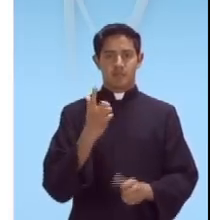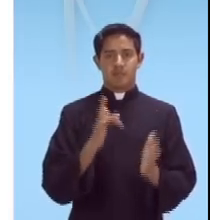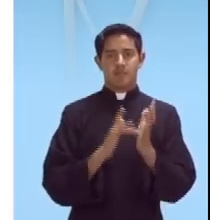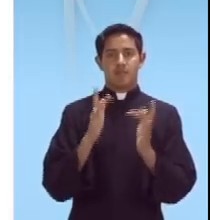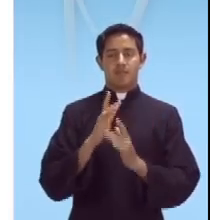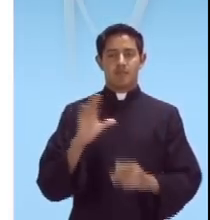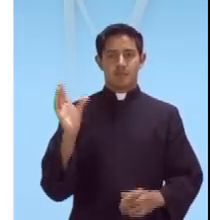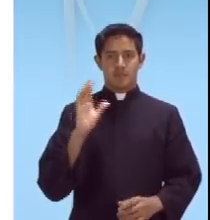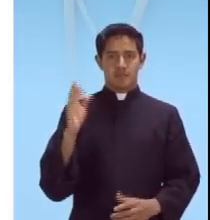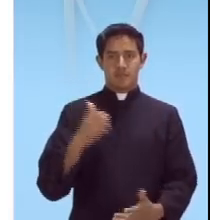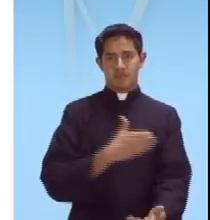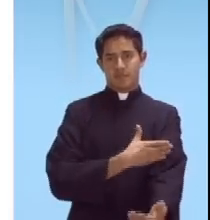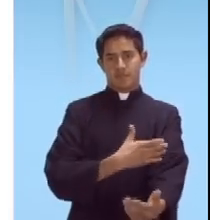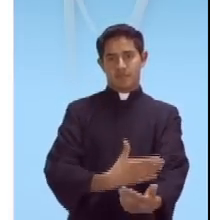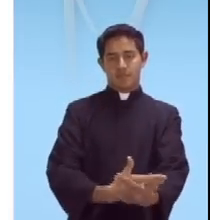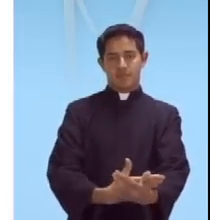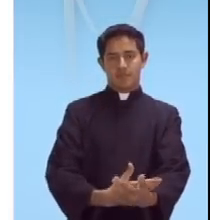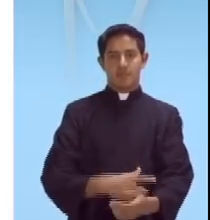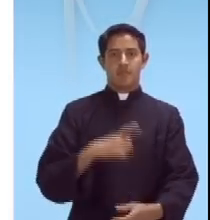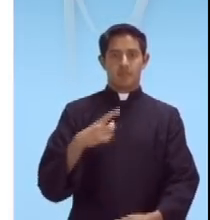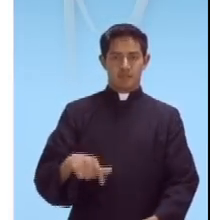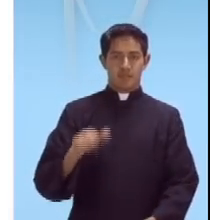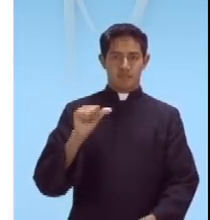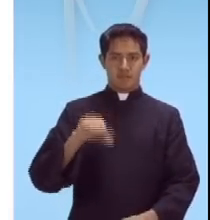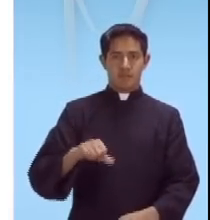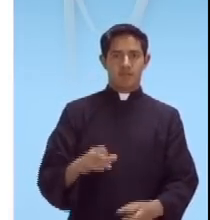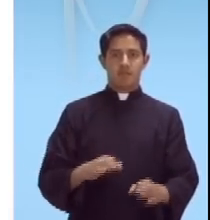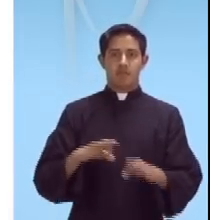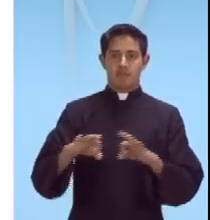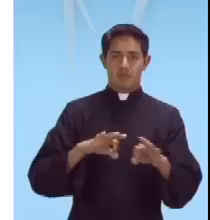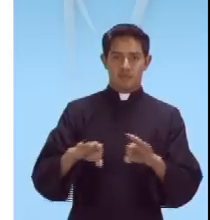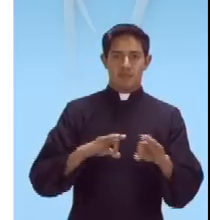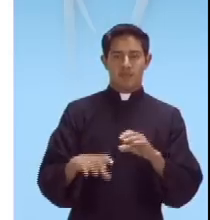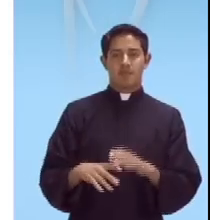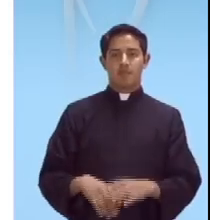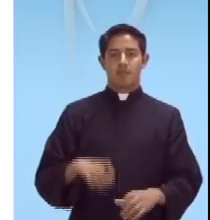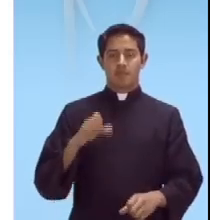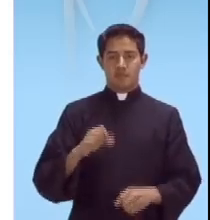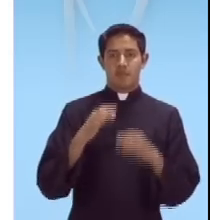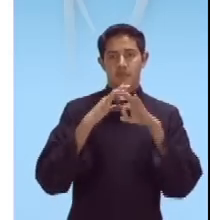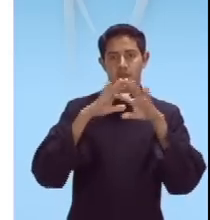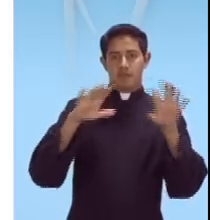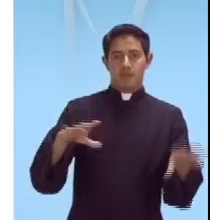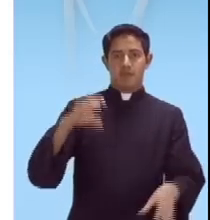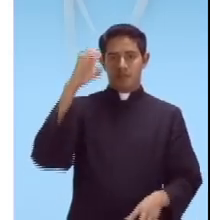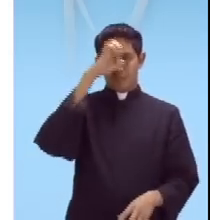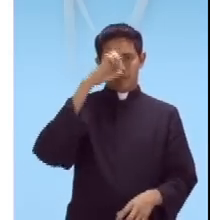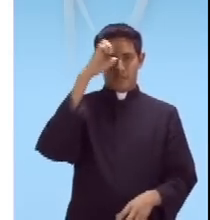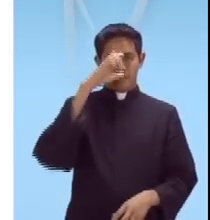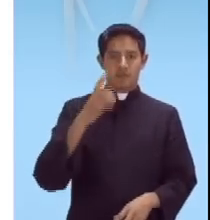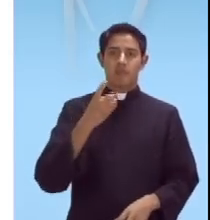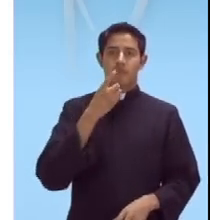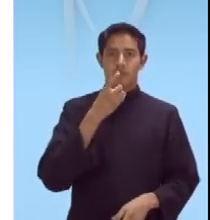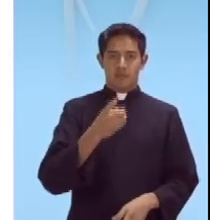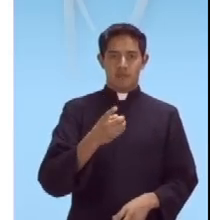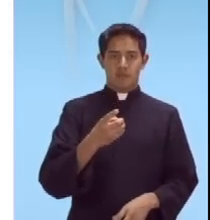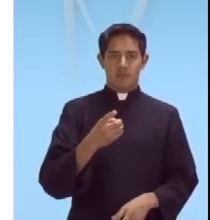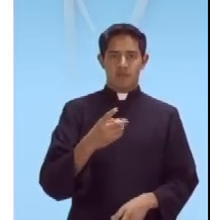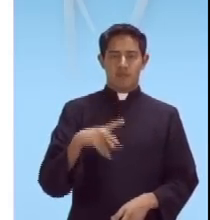esta labor de la predicación del evangelio, han visto que les falta mucho para ser como su maestro.